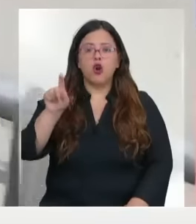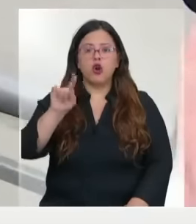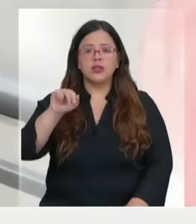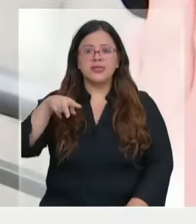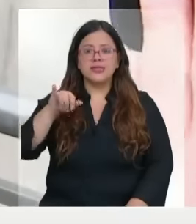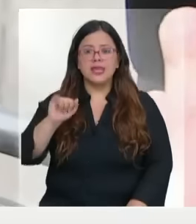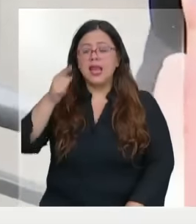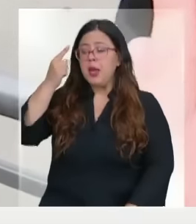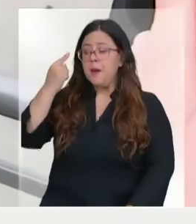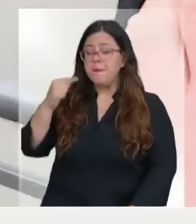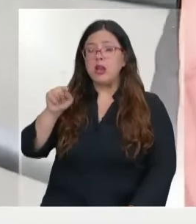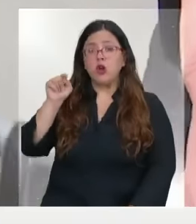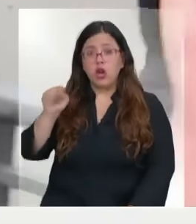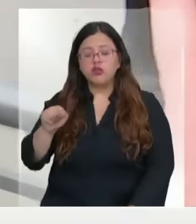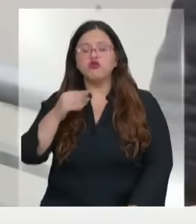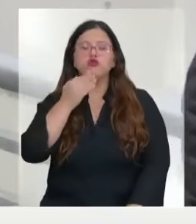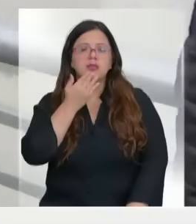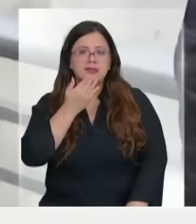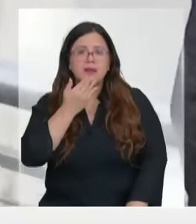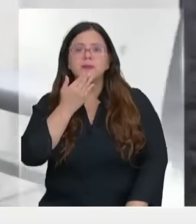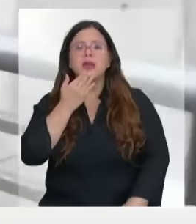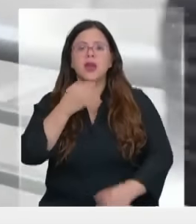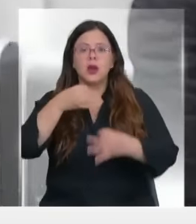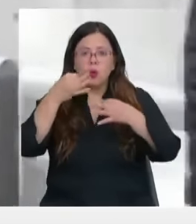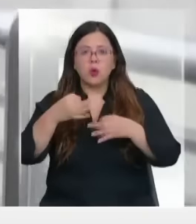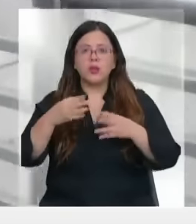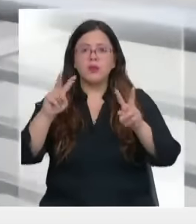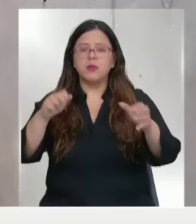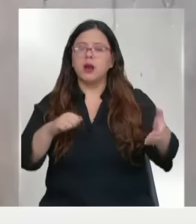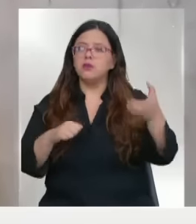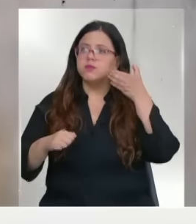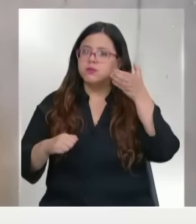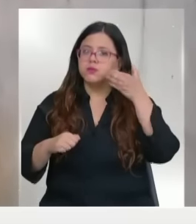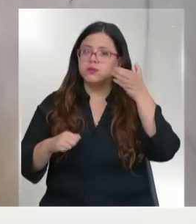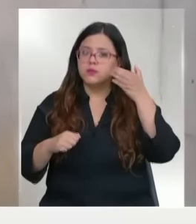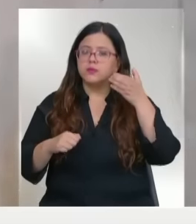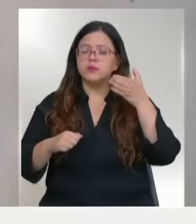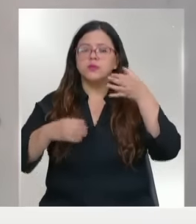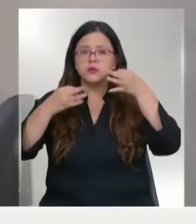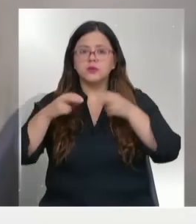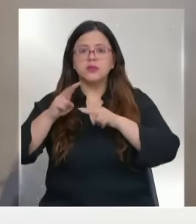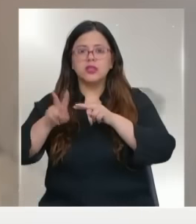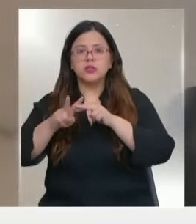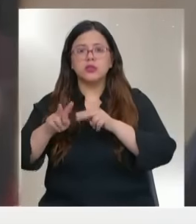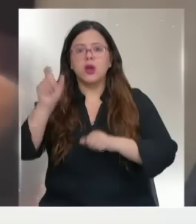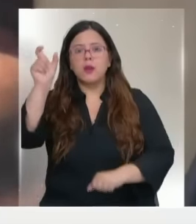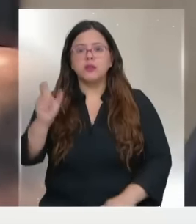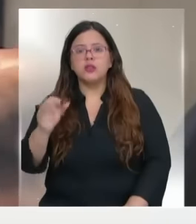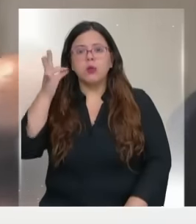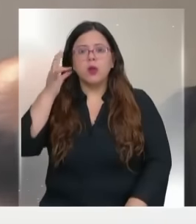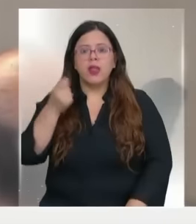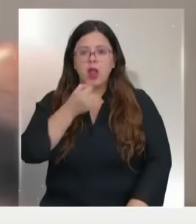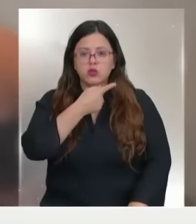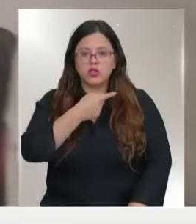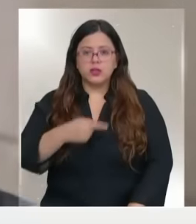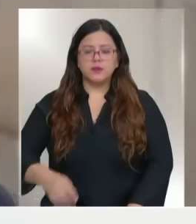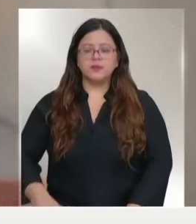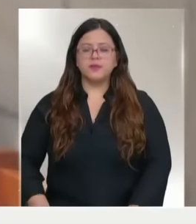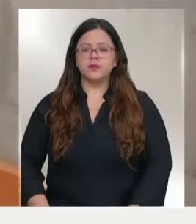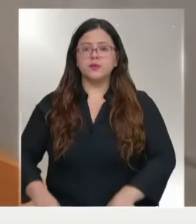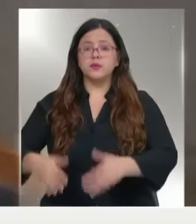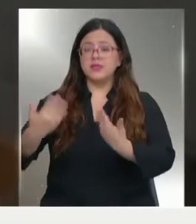solo eso, sino también la polémica llamada telefónica que le realizó a una de las denunciantes. Cuando me